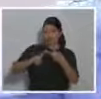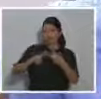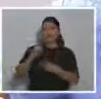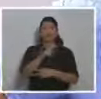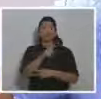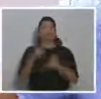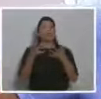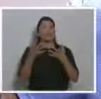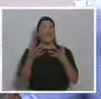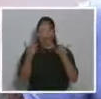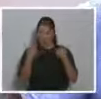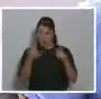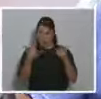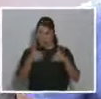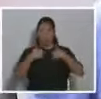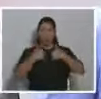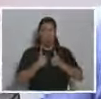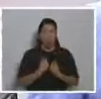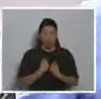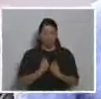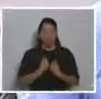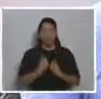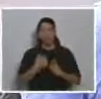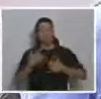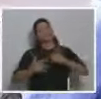usted quiere jugar...